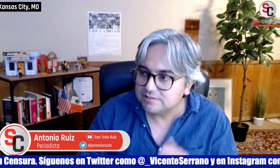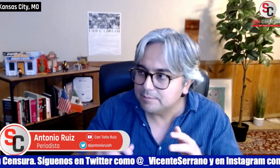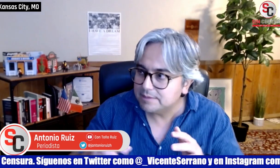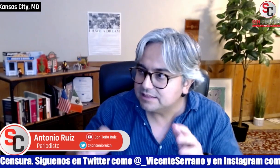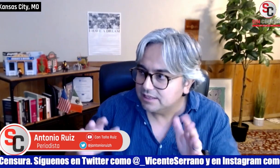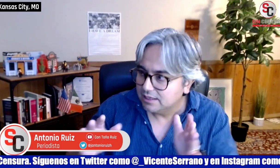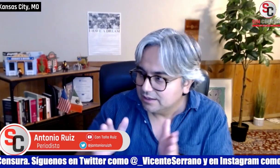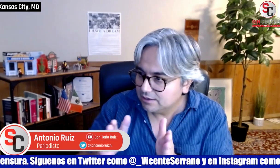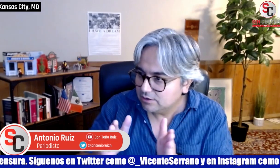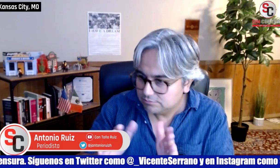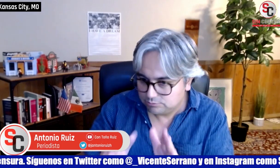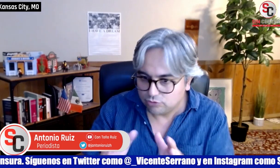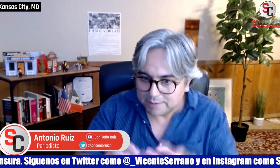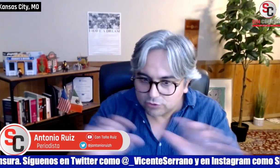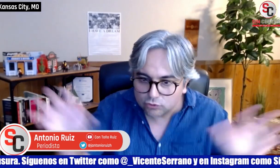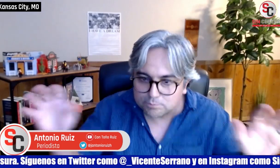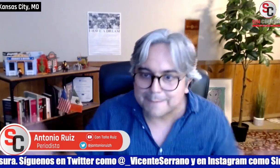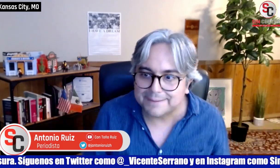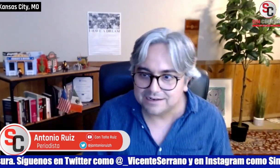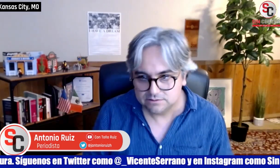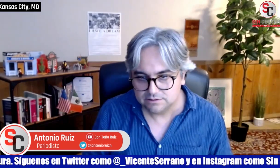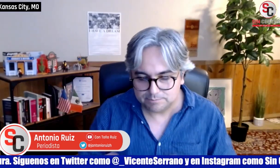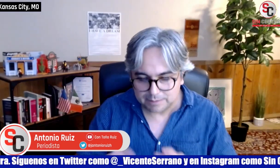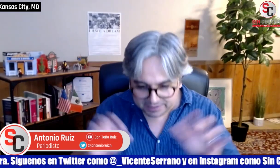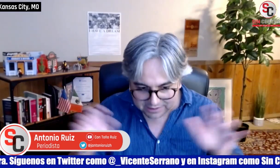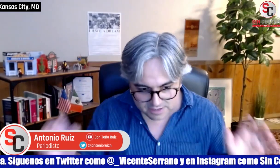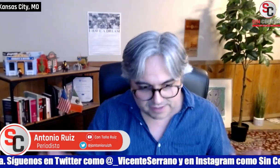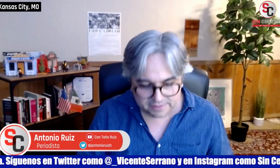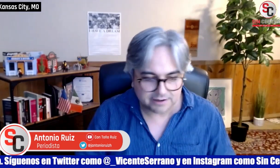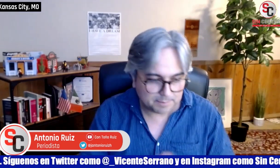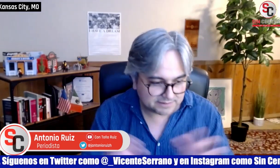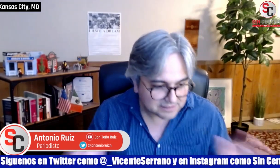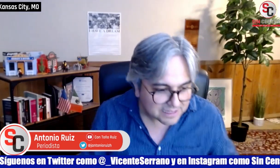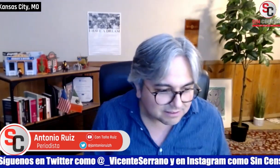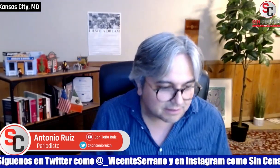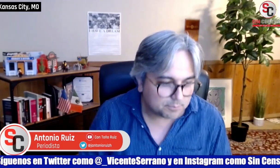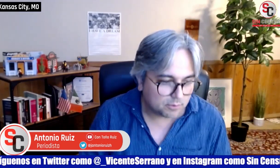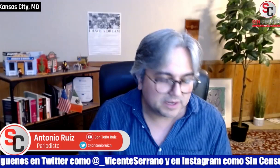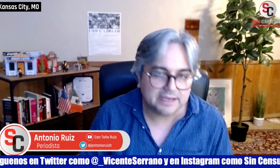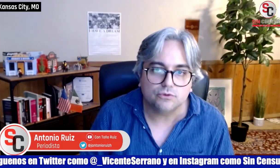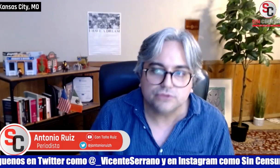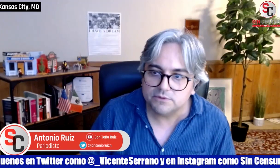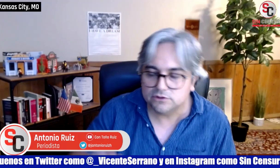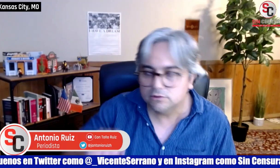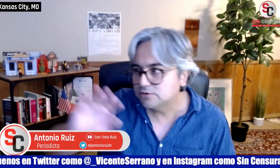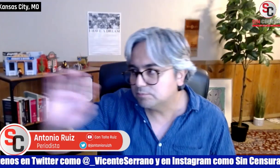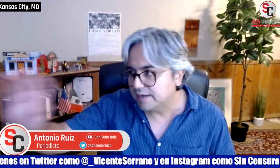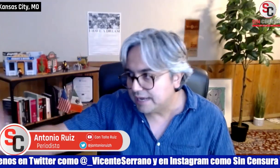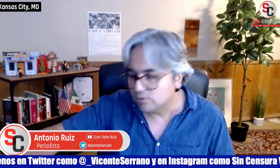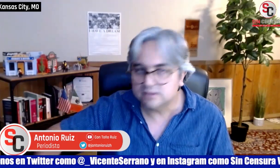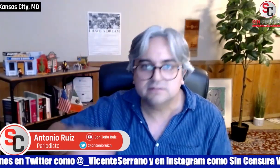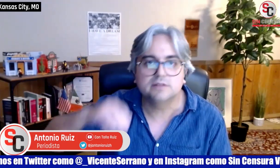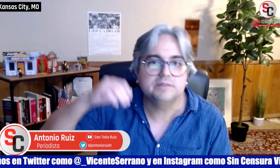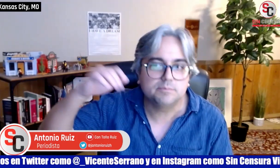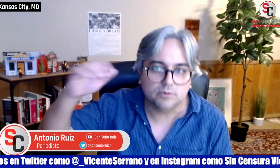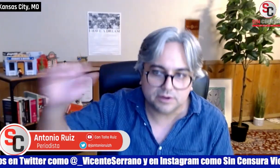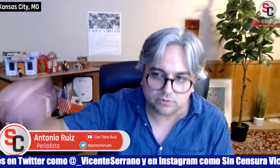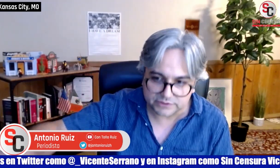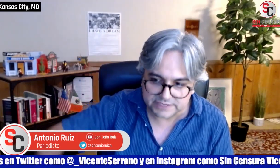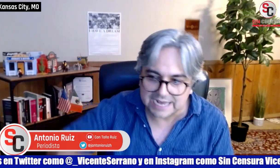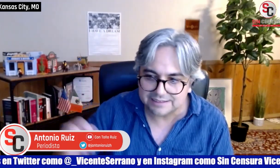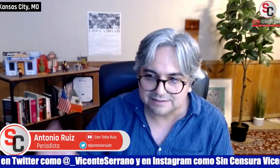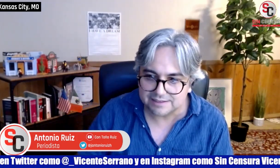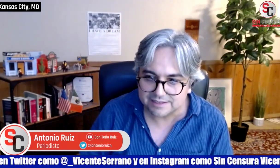simple y sencillamente tomando su papel, ¿no? El papel del representante del Poder Ejecutivo, diciendo vamos a esperar lo que determine el